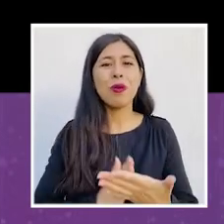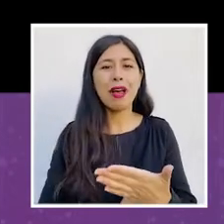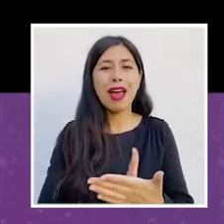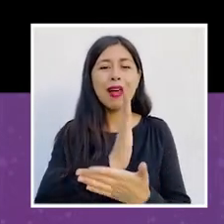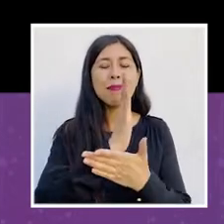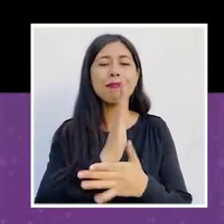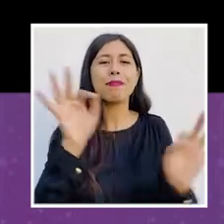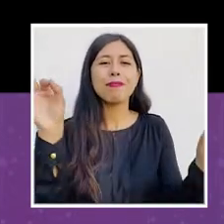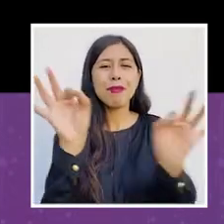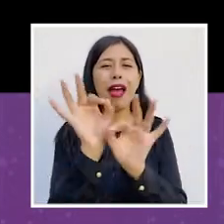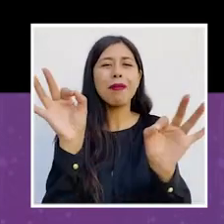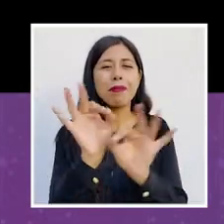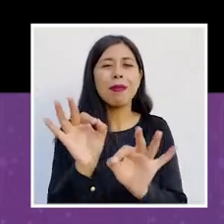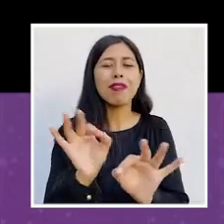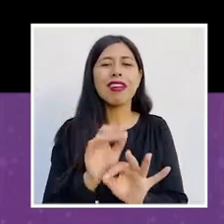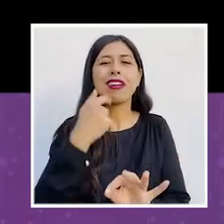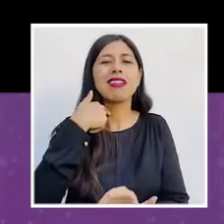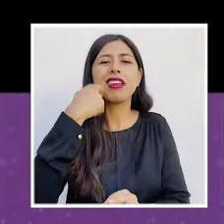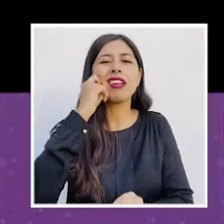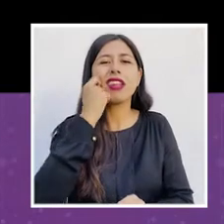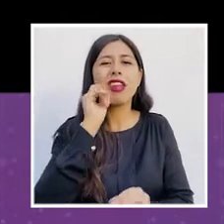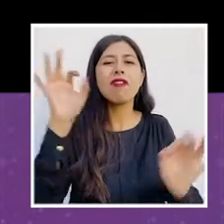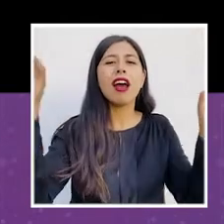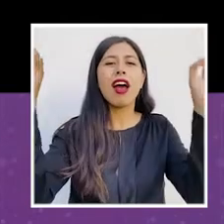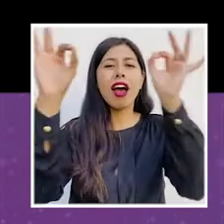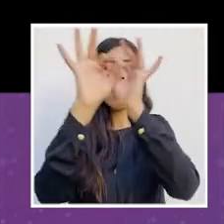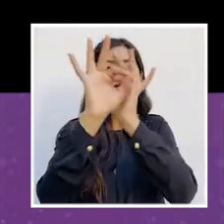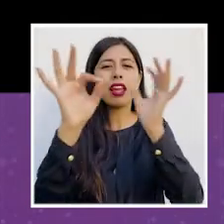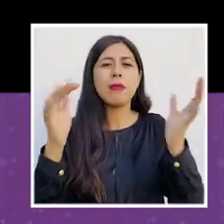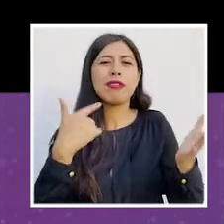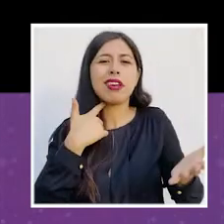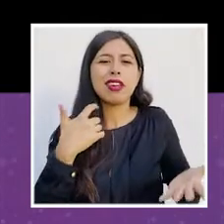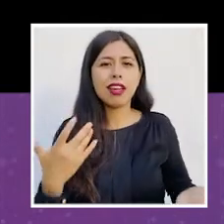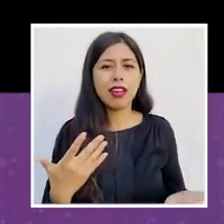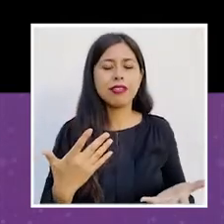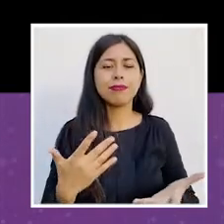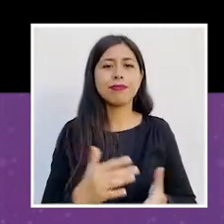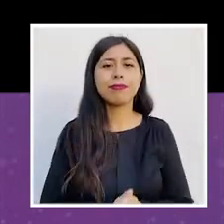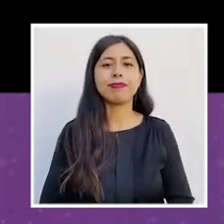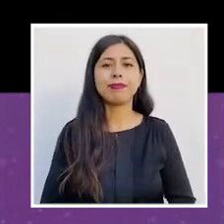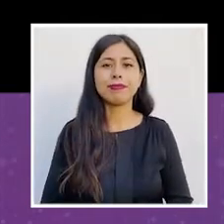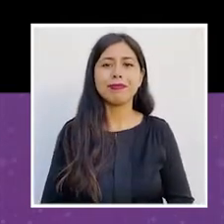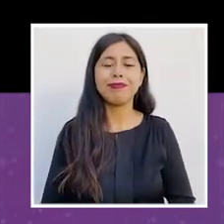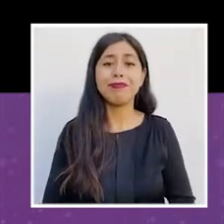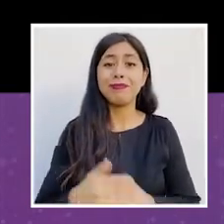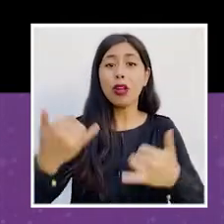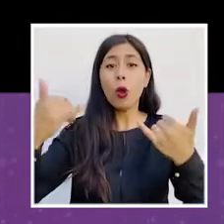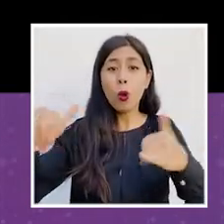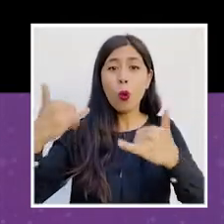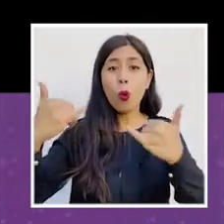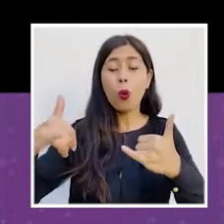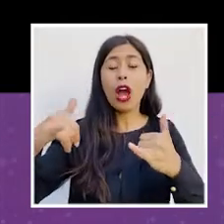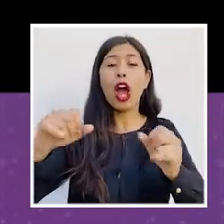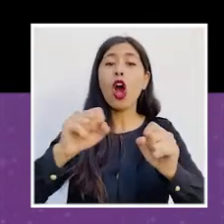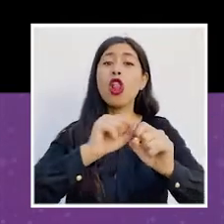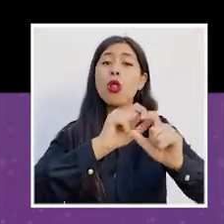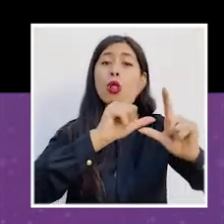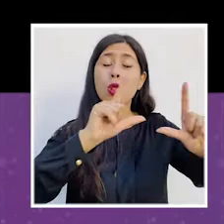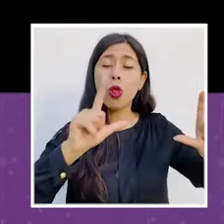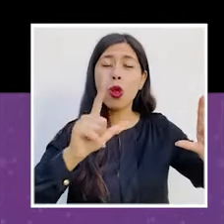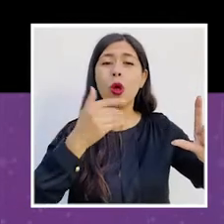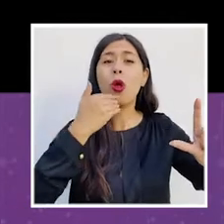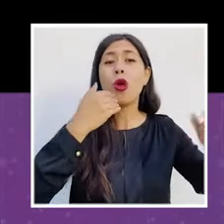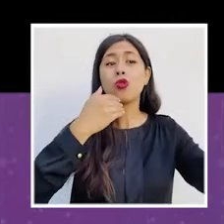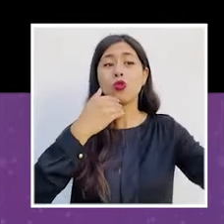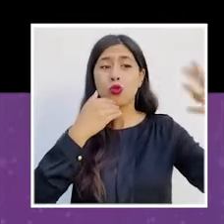Vamos a partir entonces explicando en qué consiste el fenómeno eclipse. Como se trata de un juego de